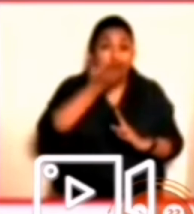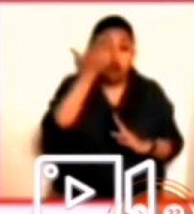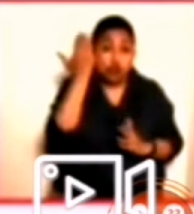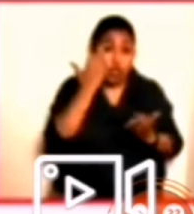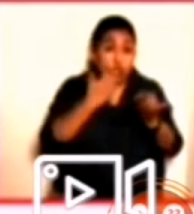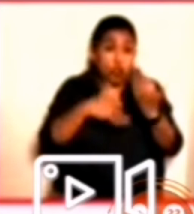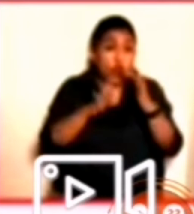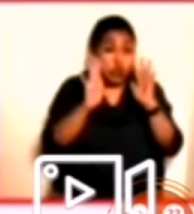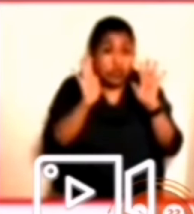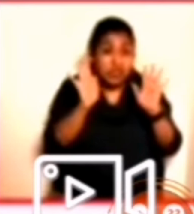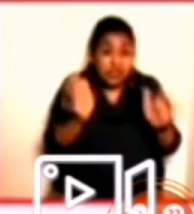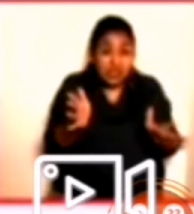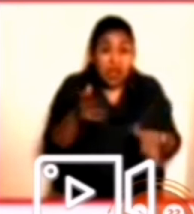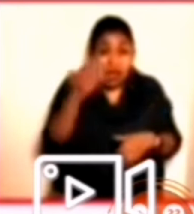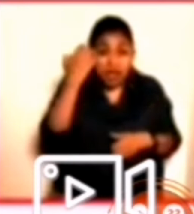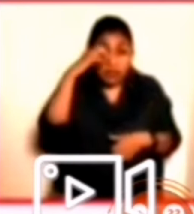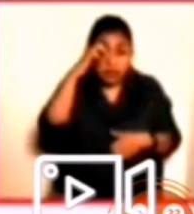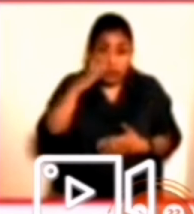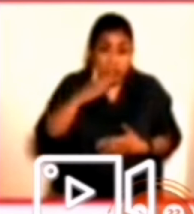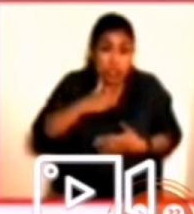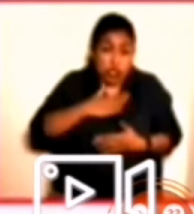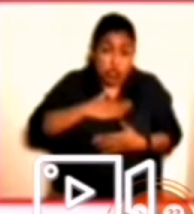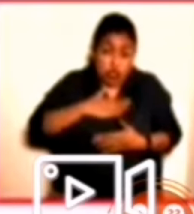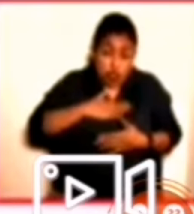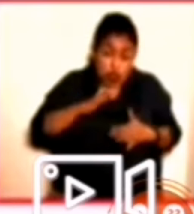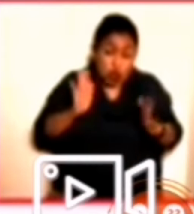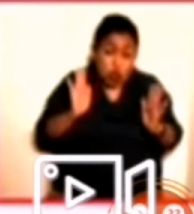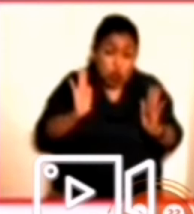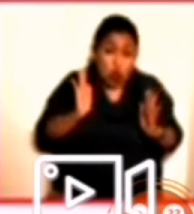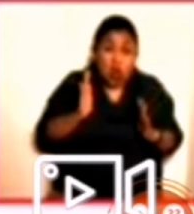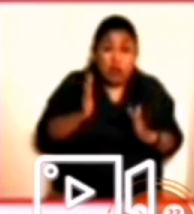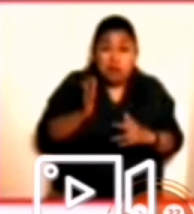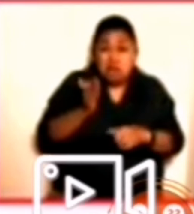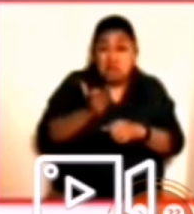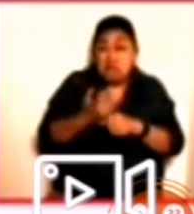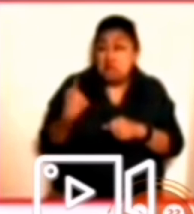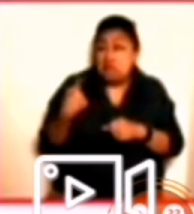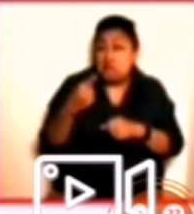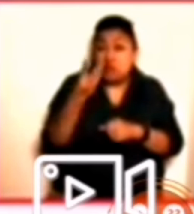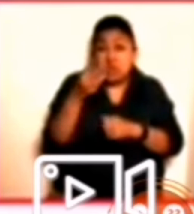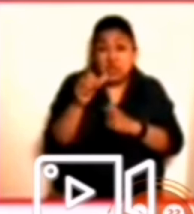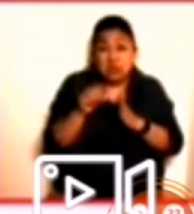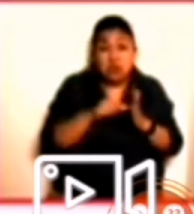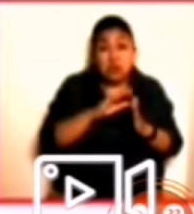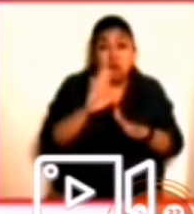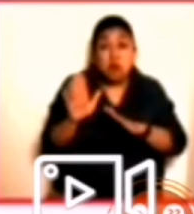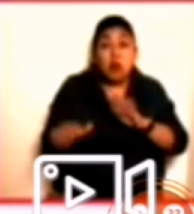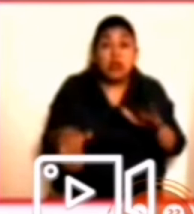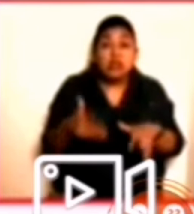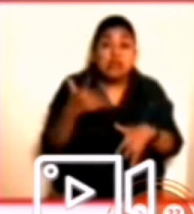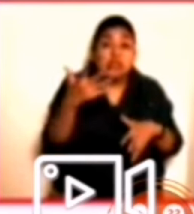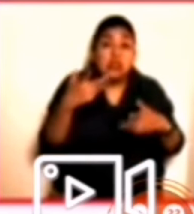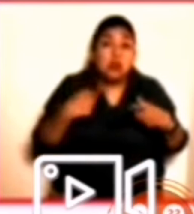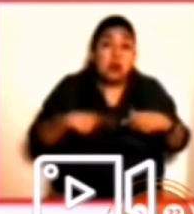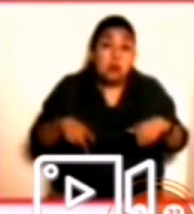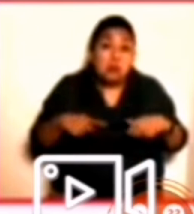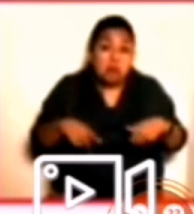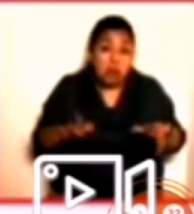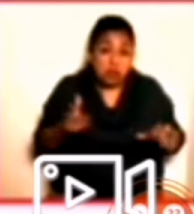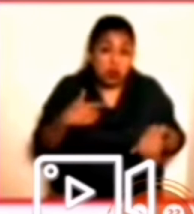mundo le haya pasado yo por lo menos en estos tres meses se perdió unas cinco personas